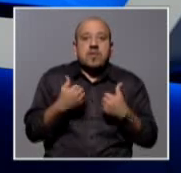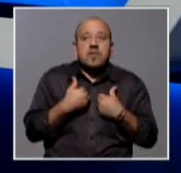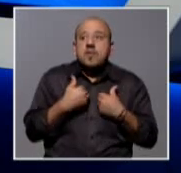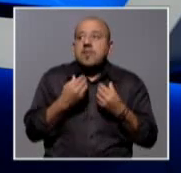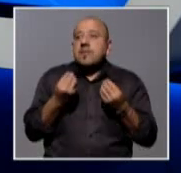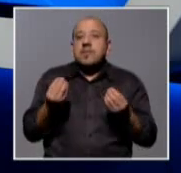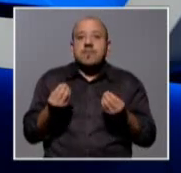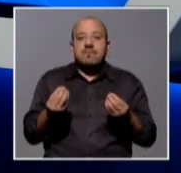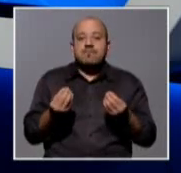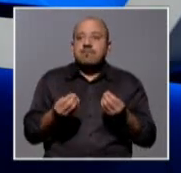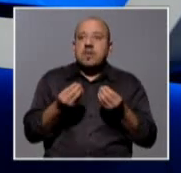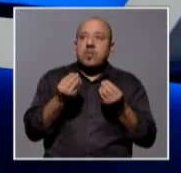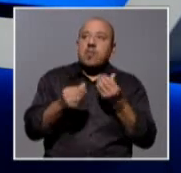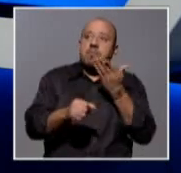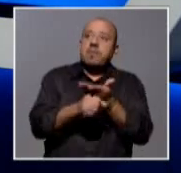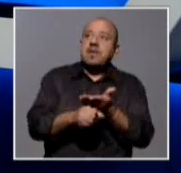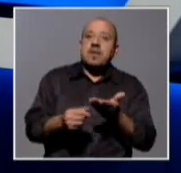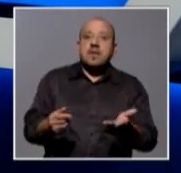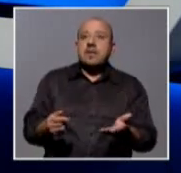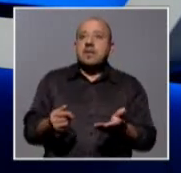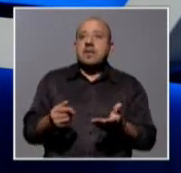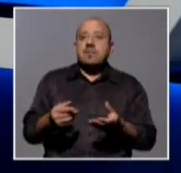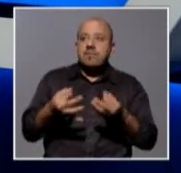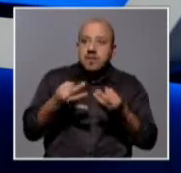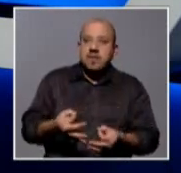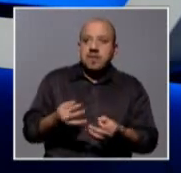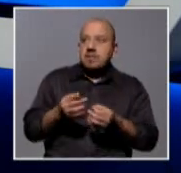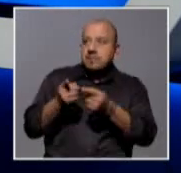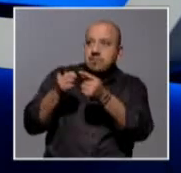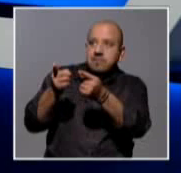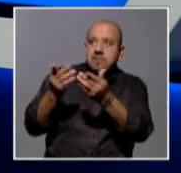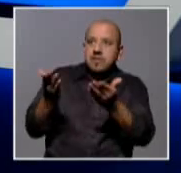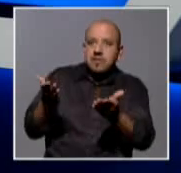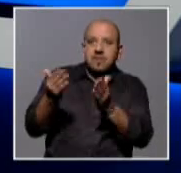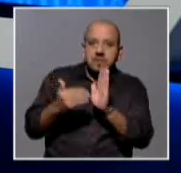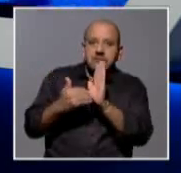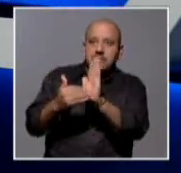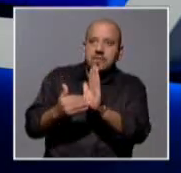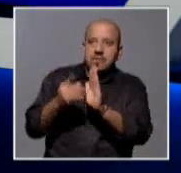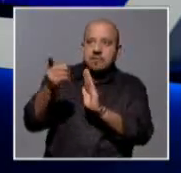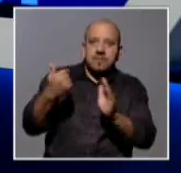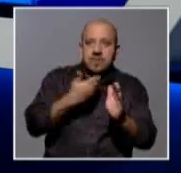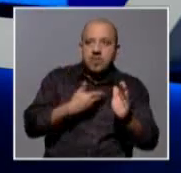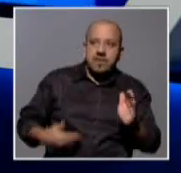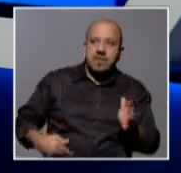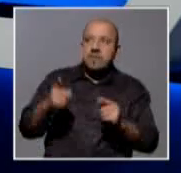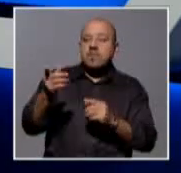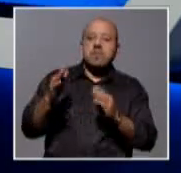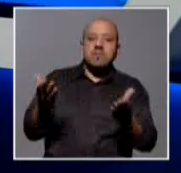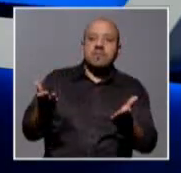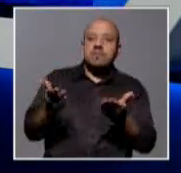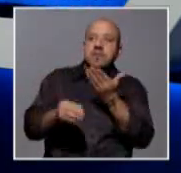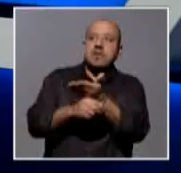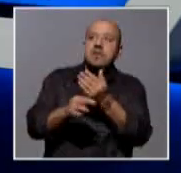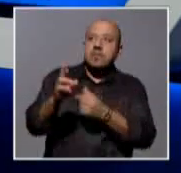sabido exigir o cuestionar de forma suficiente a los que nos han venido representando a lo largo del tiempo.